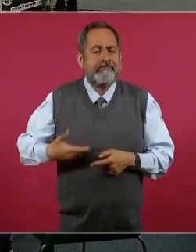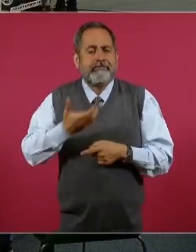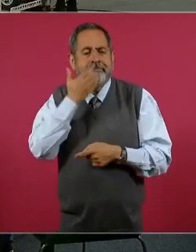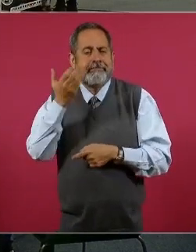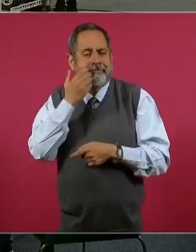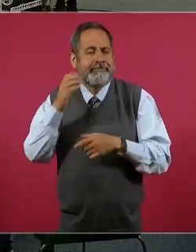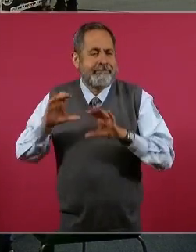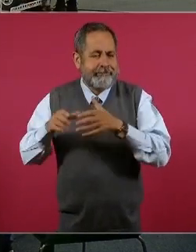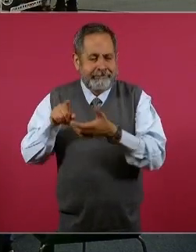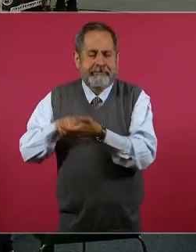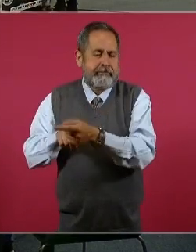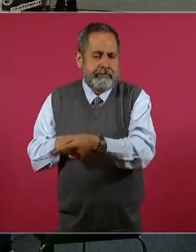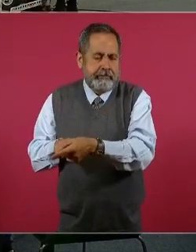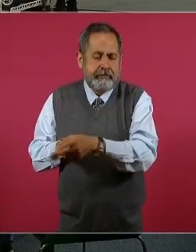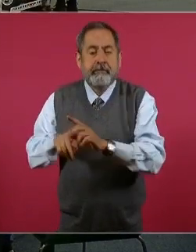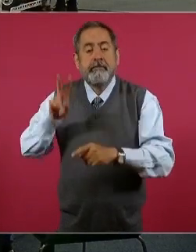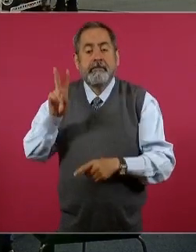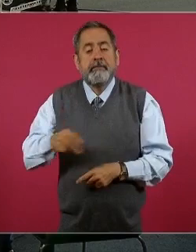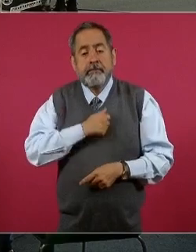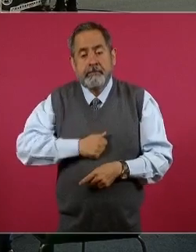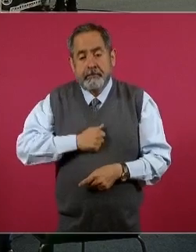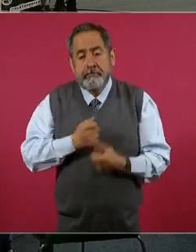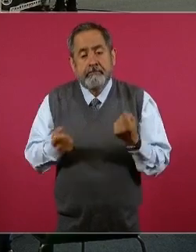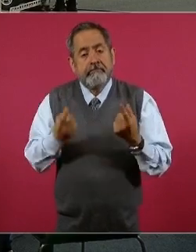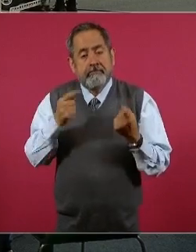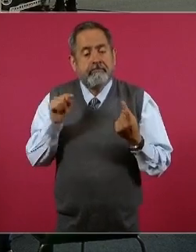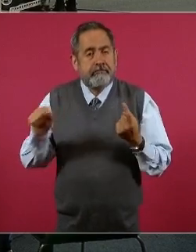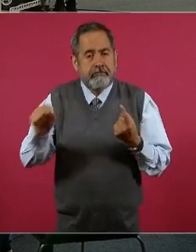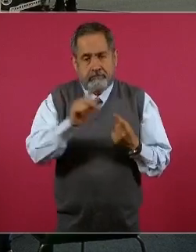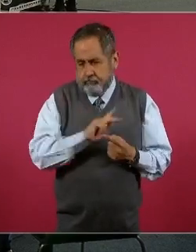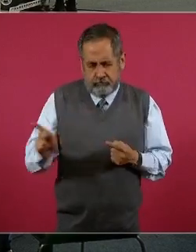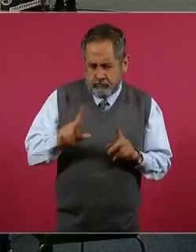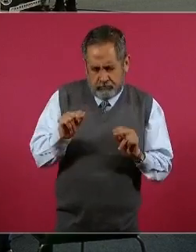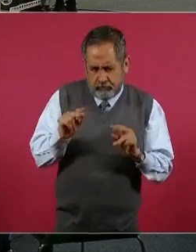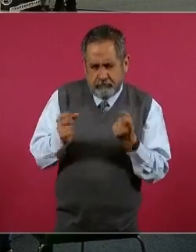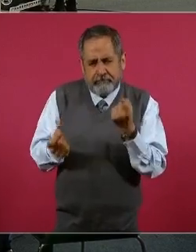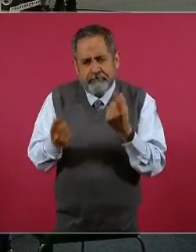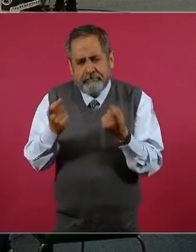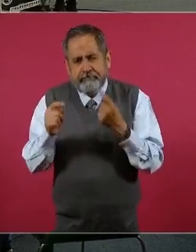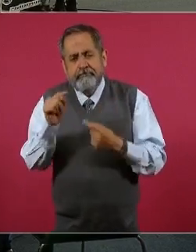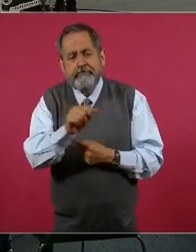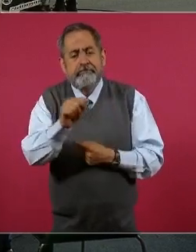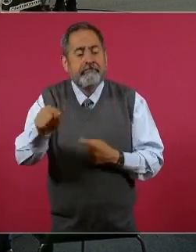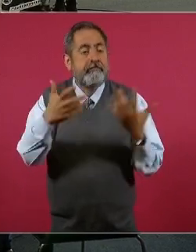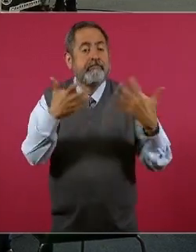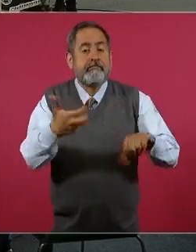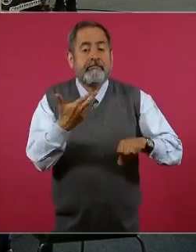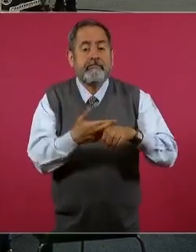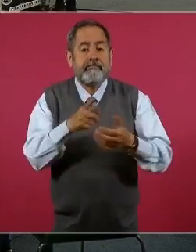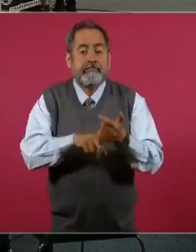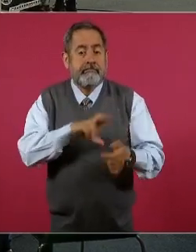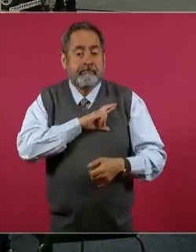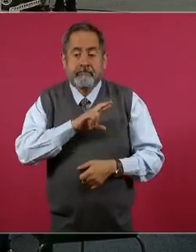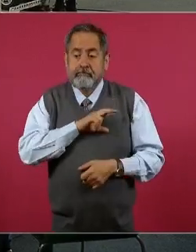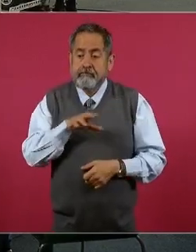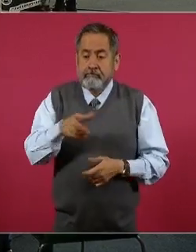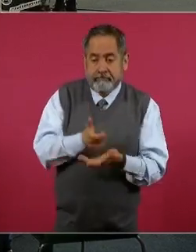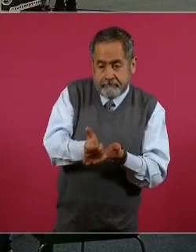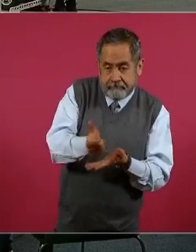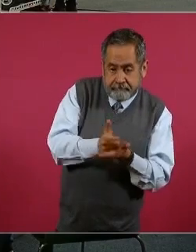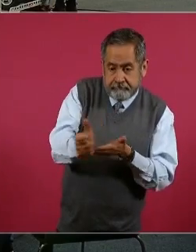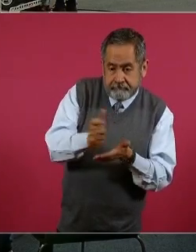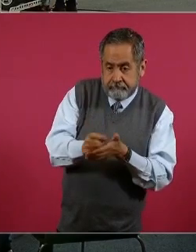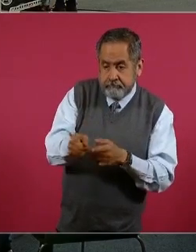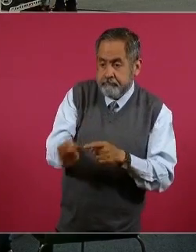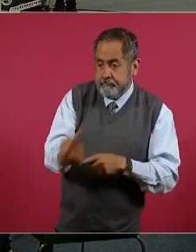costumbres. Lamentablemente, en algunos de ellos, no en todos los casos, hay empresas privadas que los están financiando